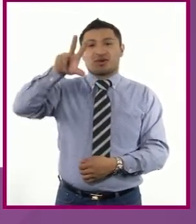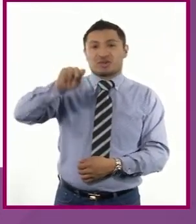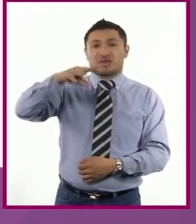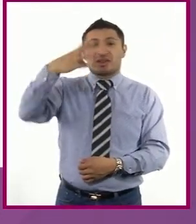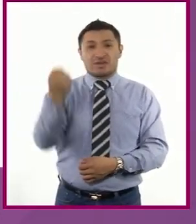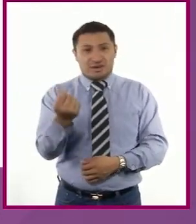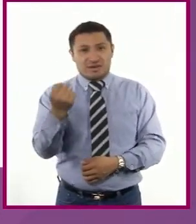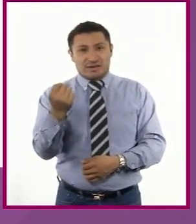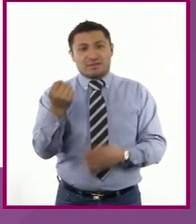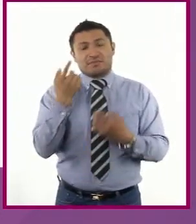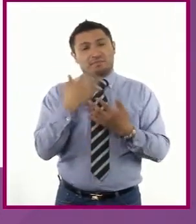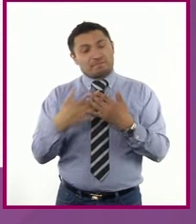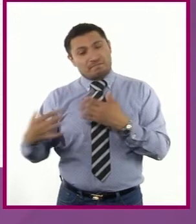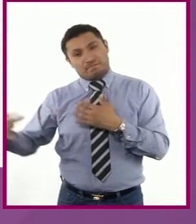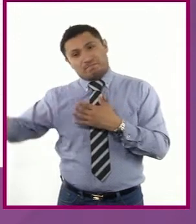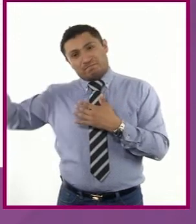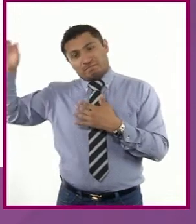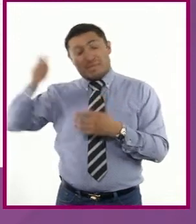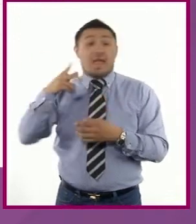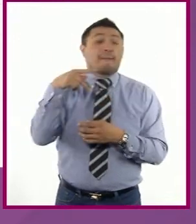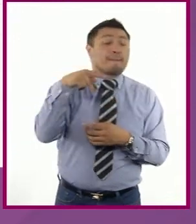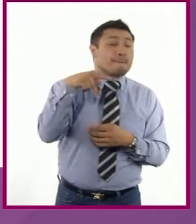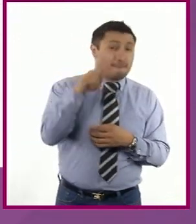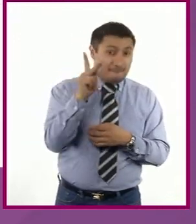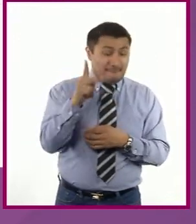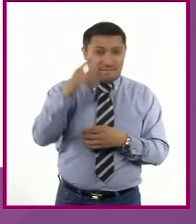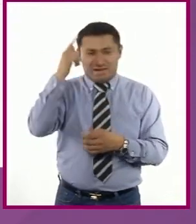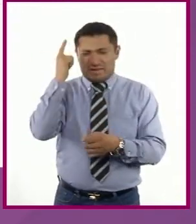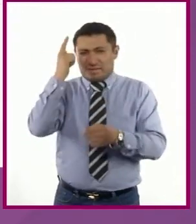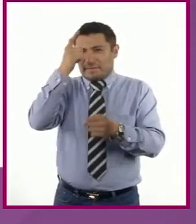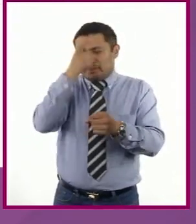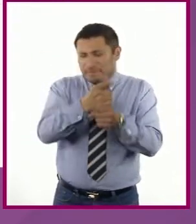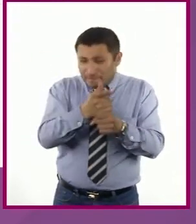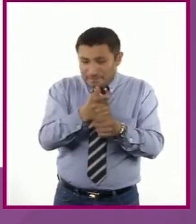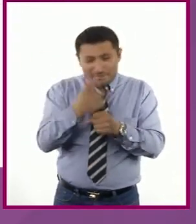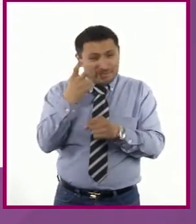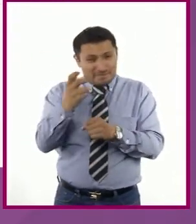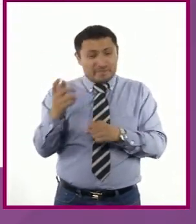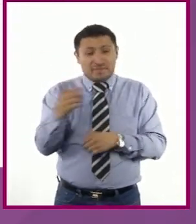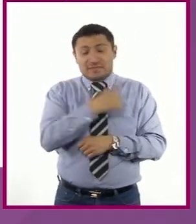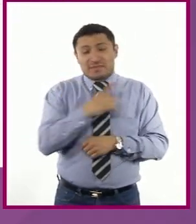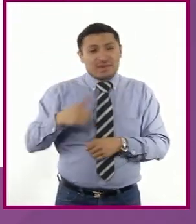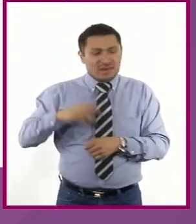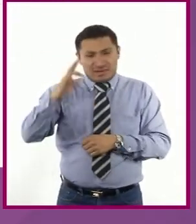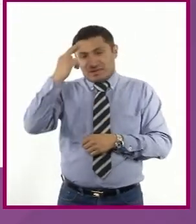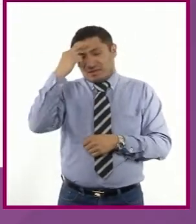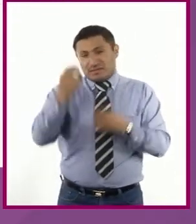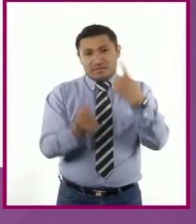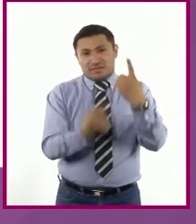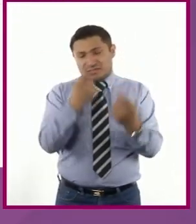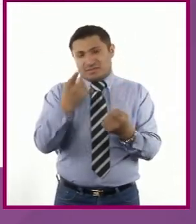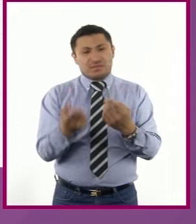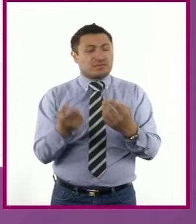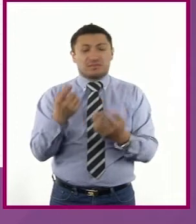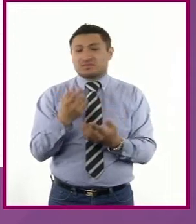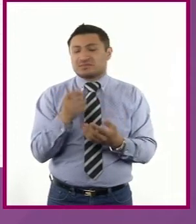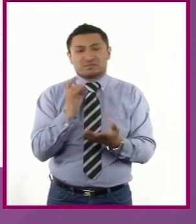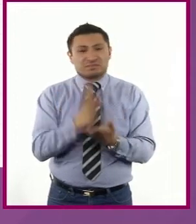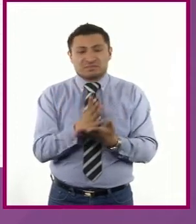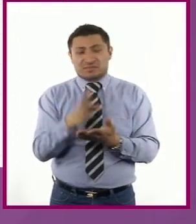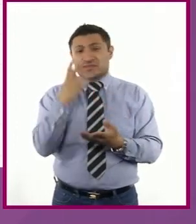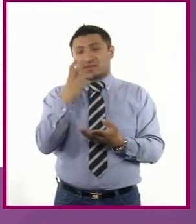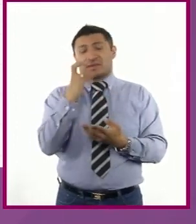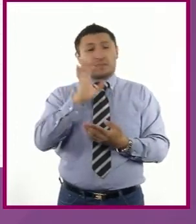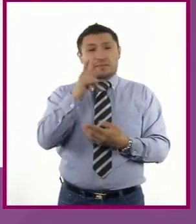35, 89. Sin embargo, para hacer cálculos basta considerar algunos decimales. Por ello,